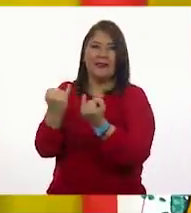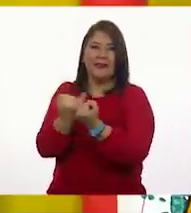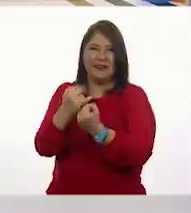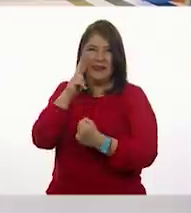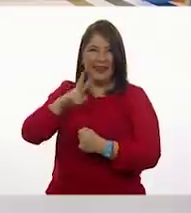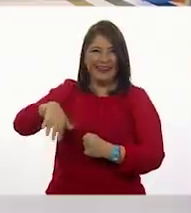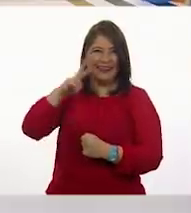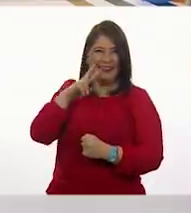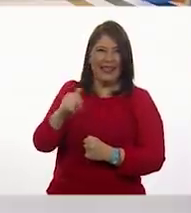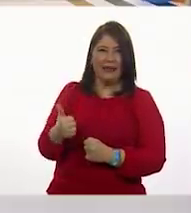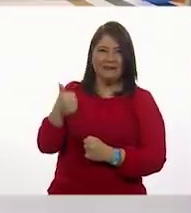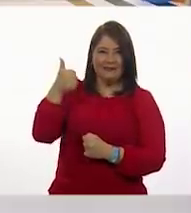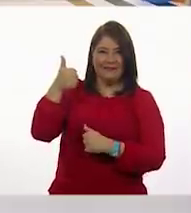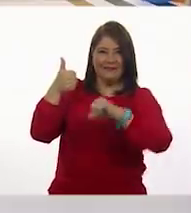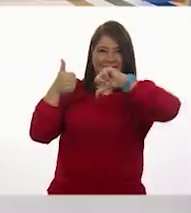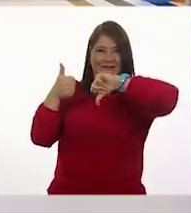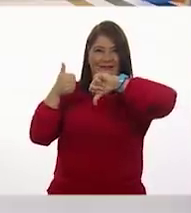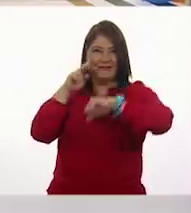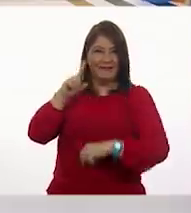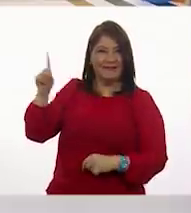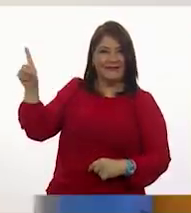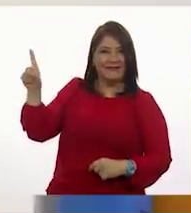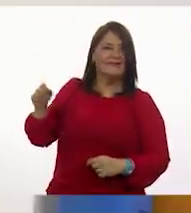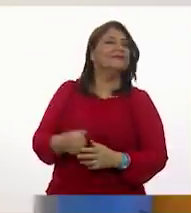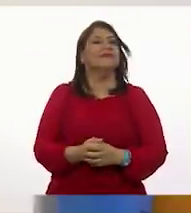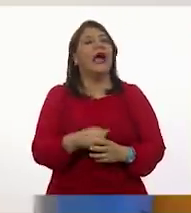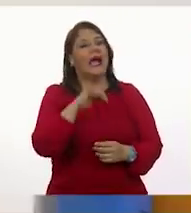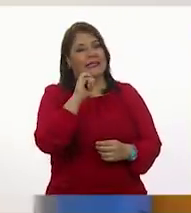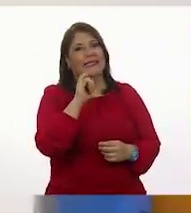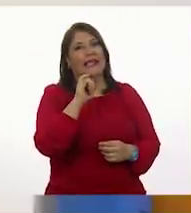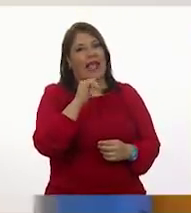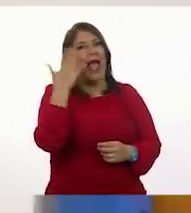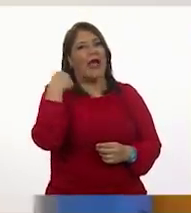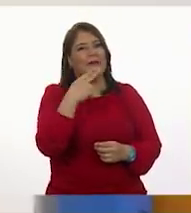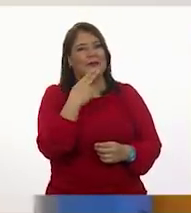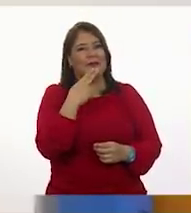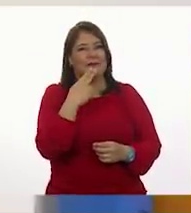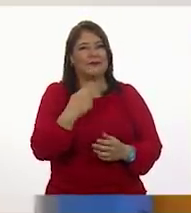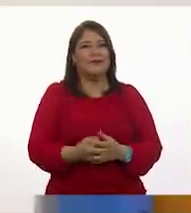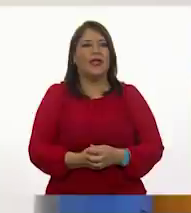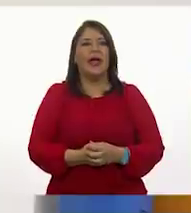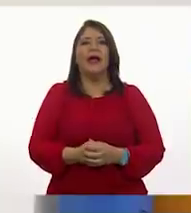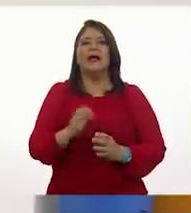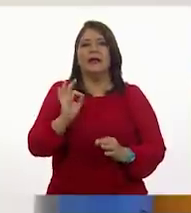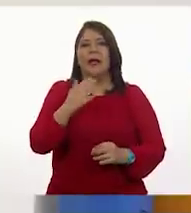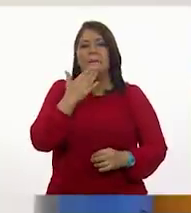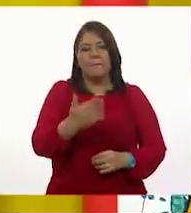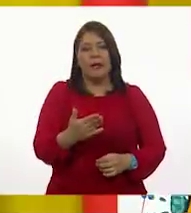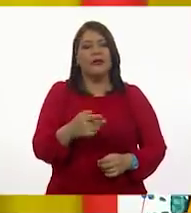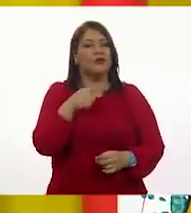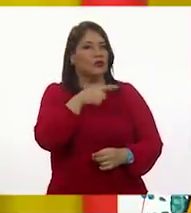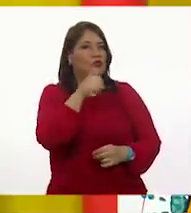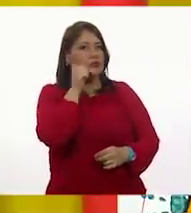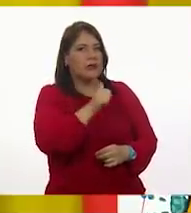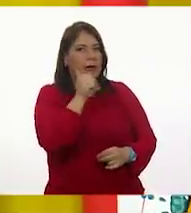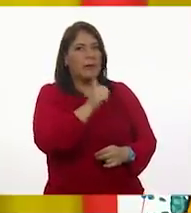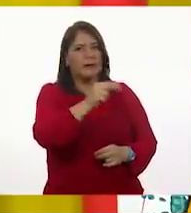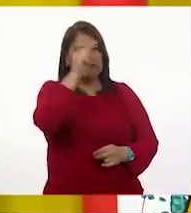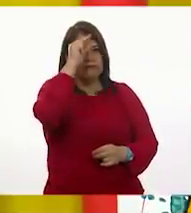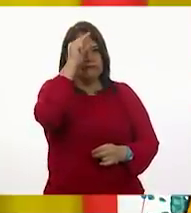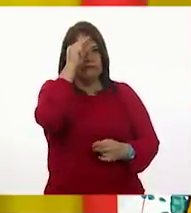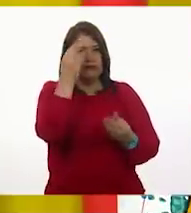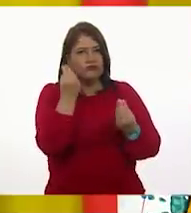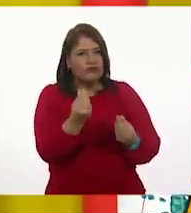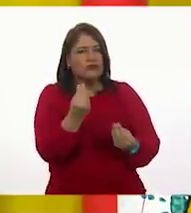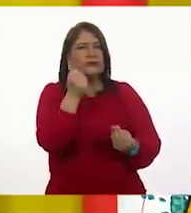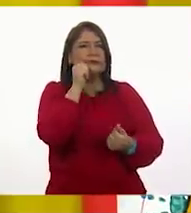¿verdad? Y esas fueron las que ocupamos, maestra. Así es, Panchito. Mira, tú como siempre tan inteligente,